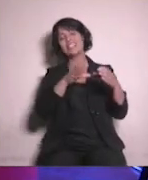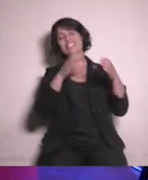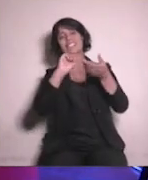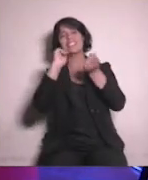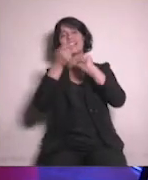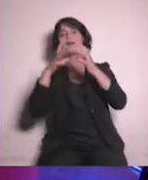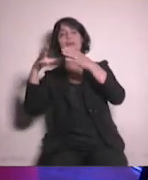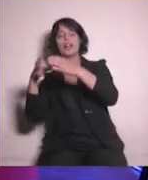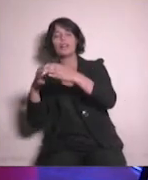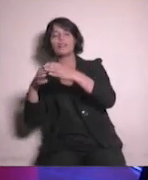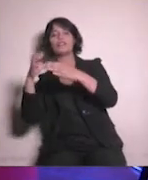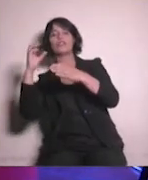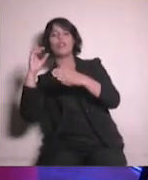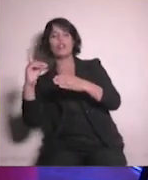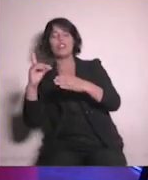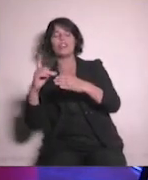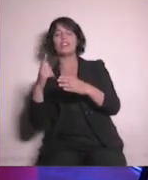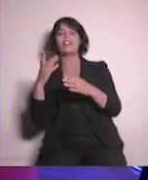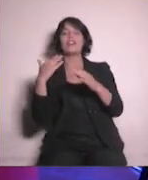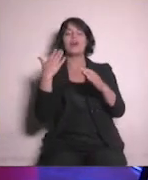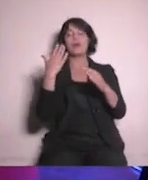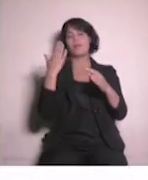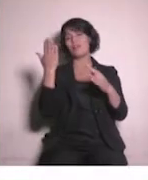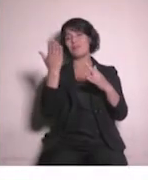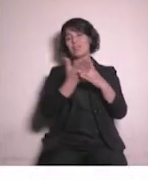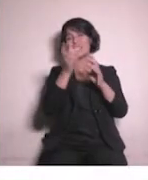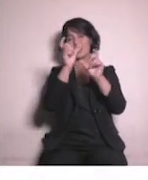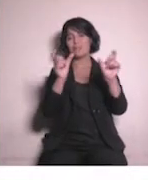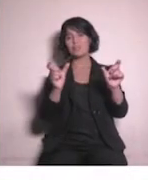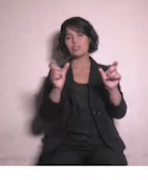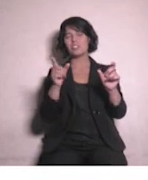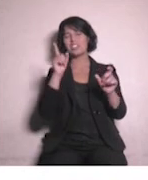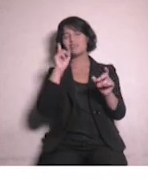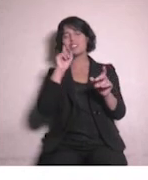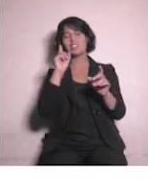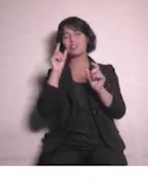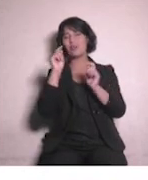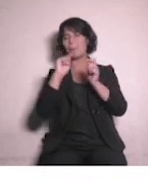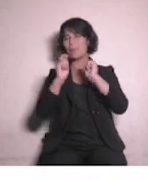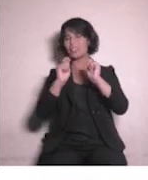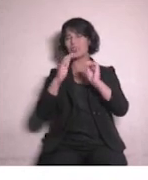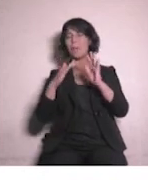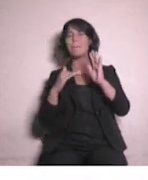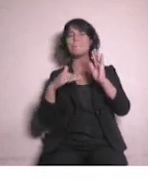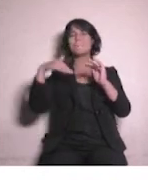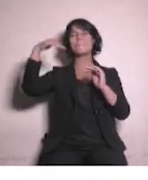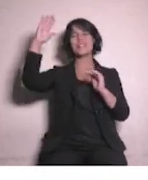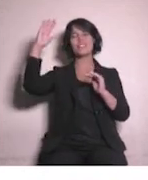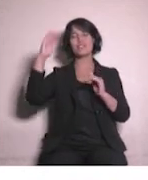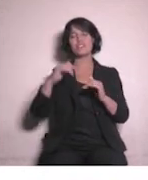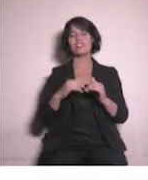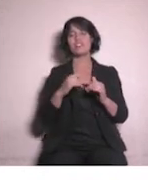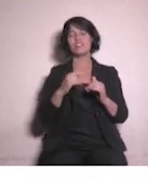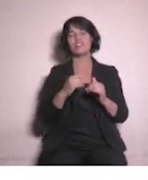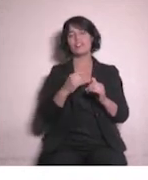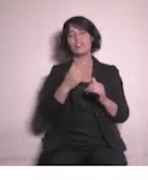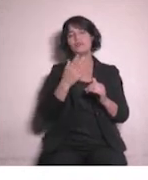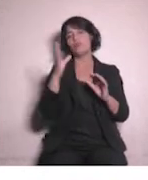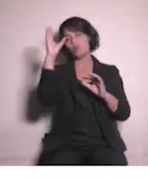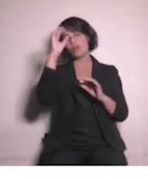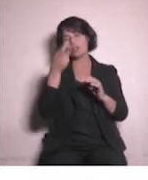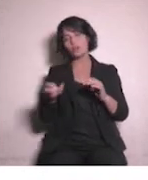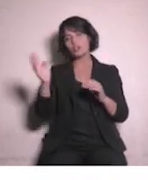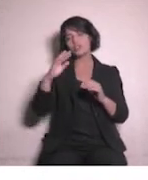Entonces aquí que tenemos, más de la mitad de las personas están tomando un riesgo mayor, buscando un retorno mayor, pero